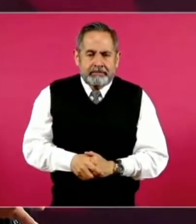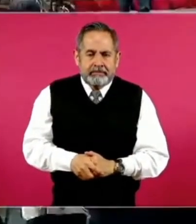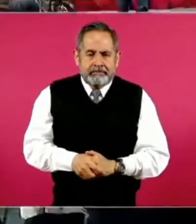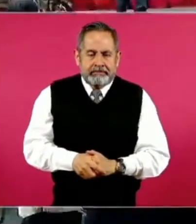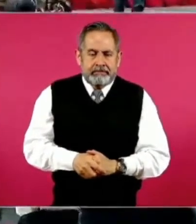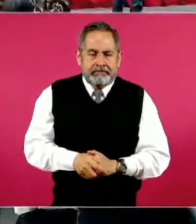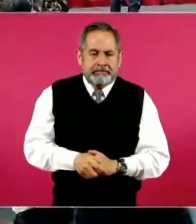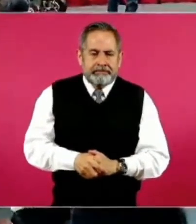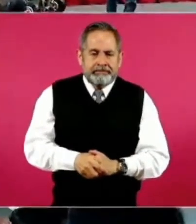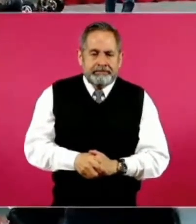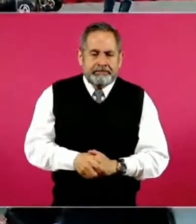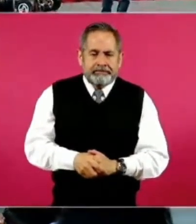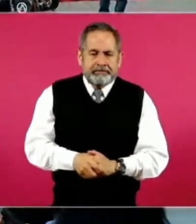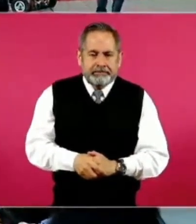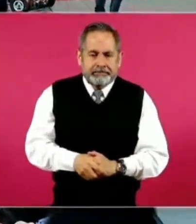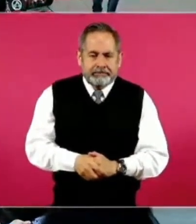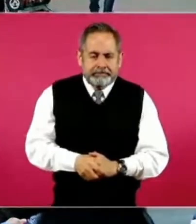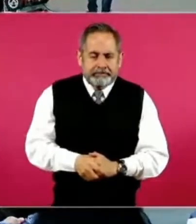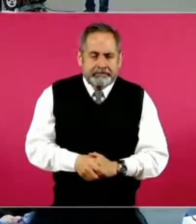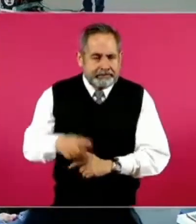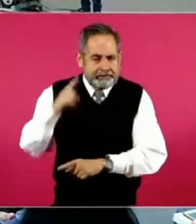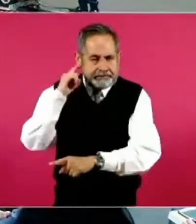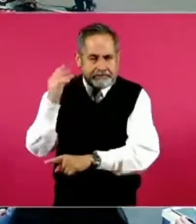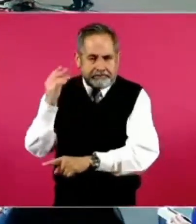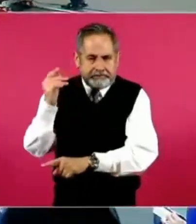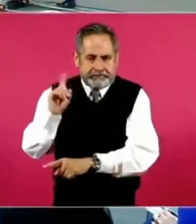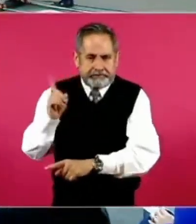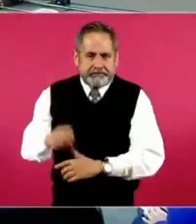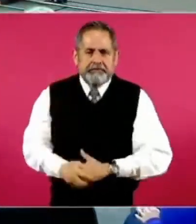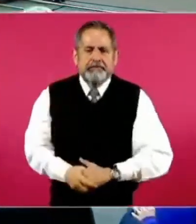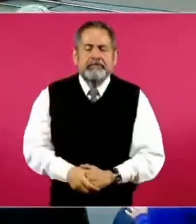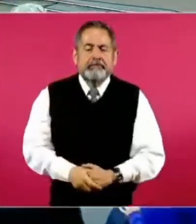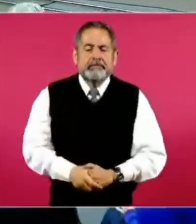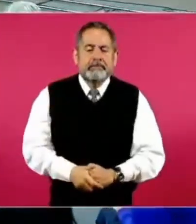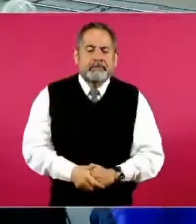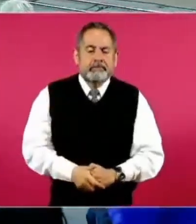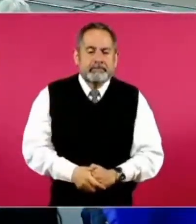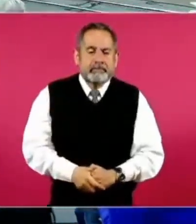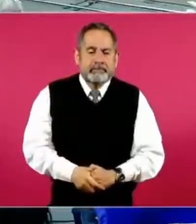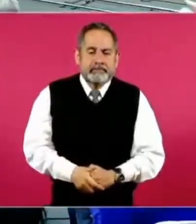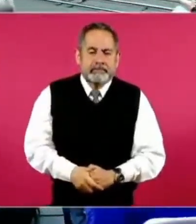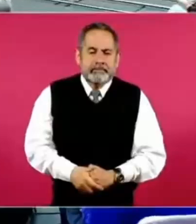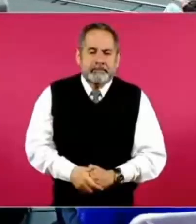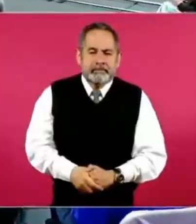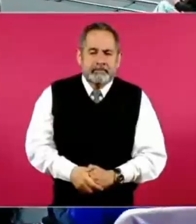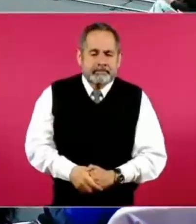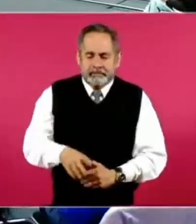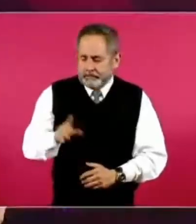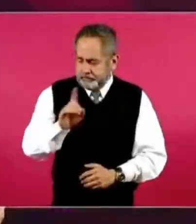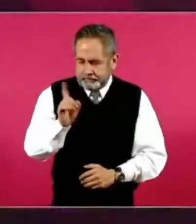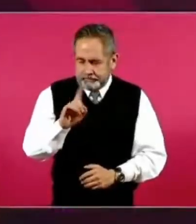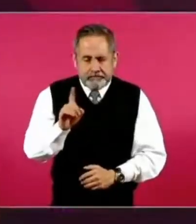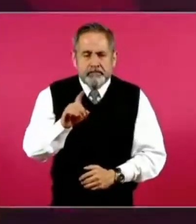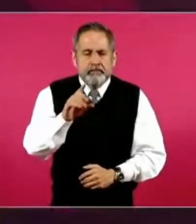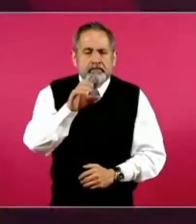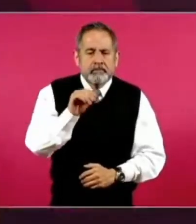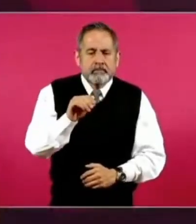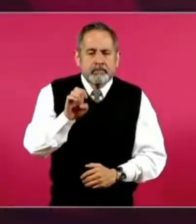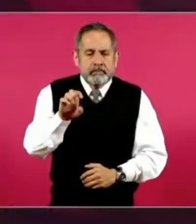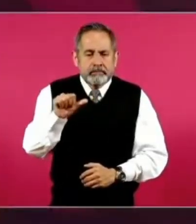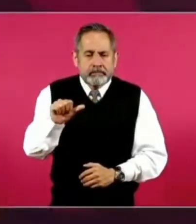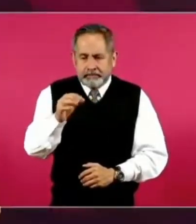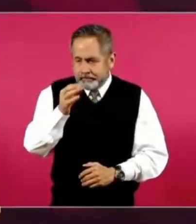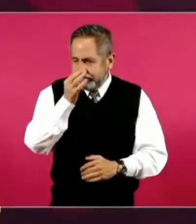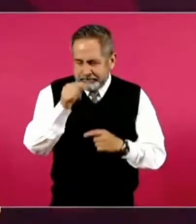Mantener la independencia, pero eso fue la ONU. Esa es la ONU. No, la OEA está por